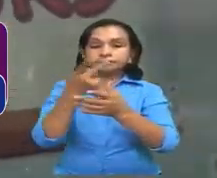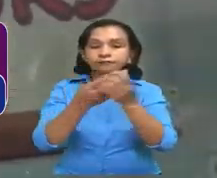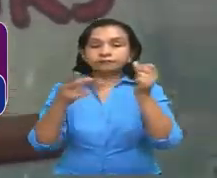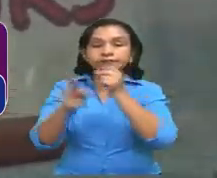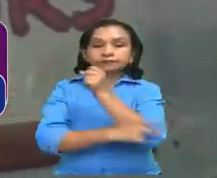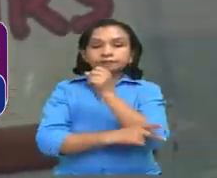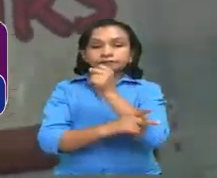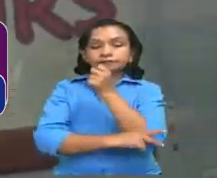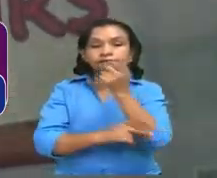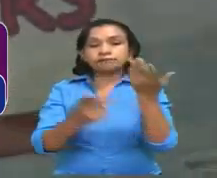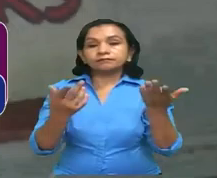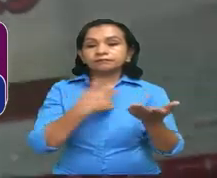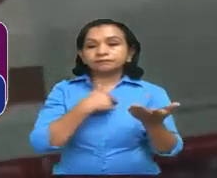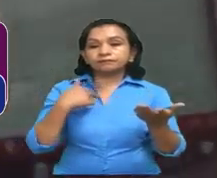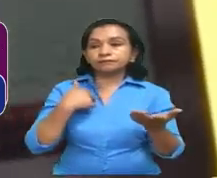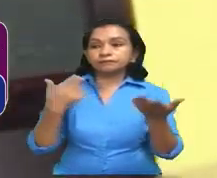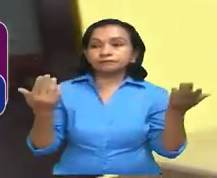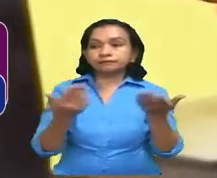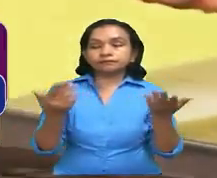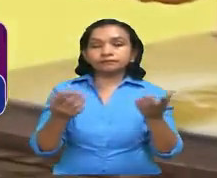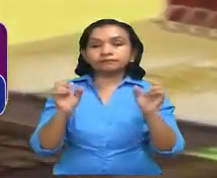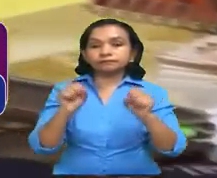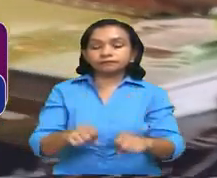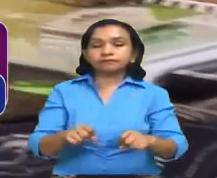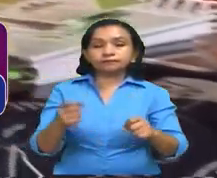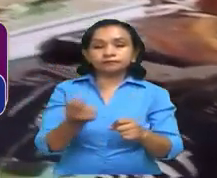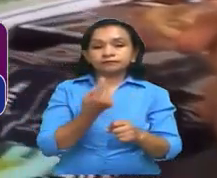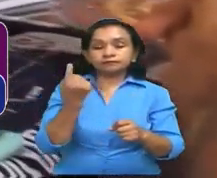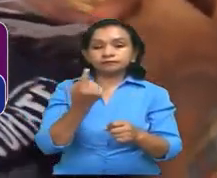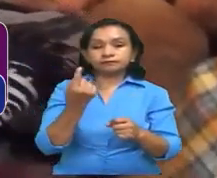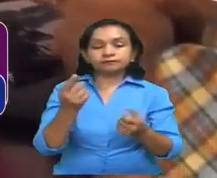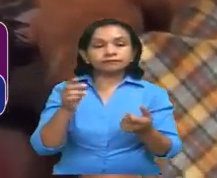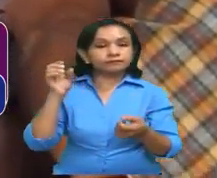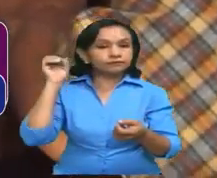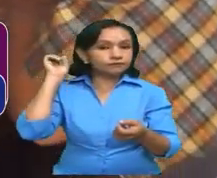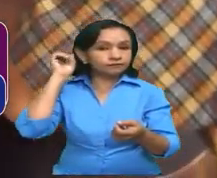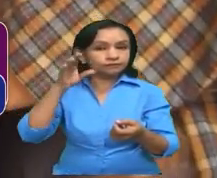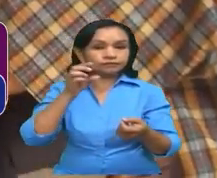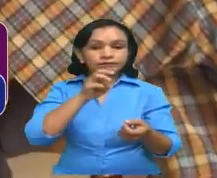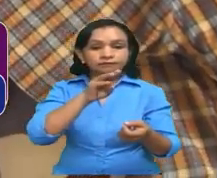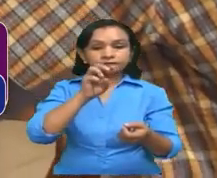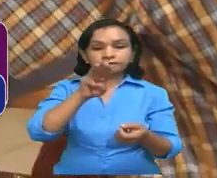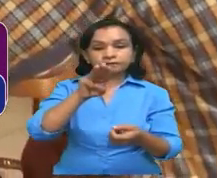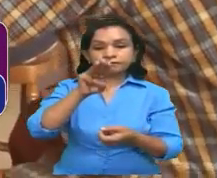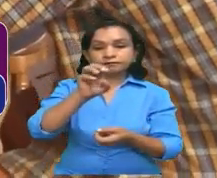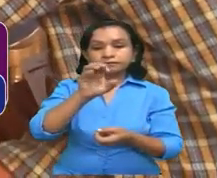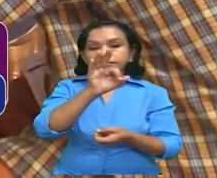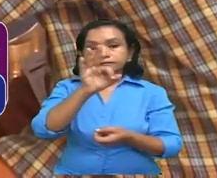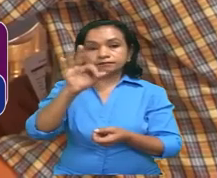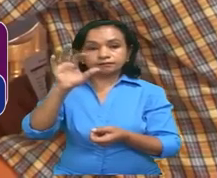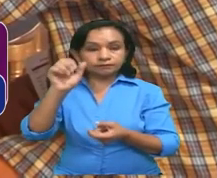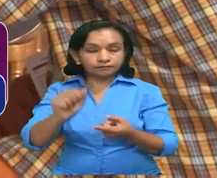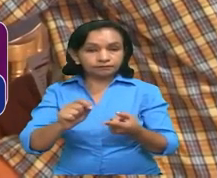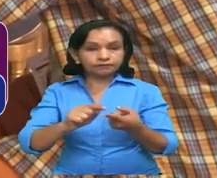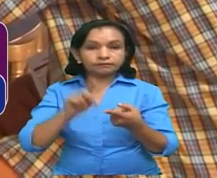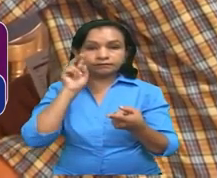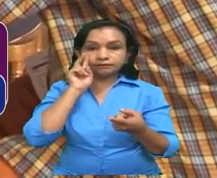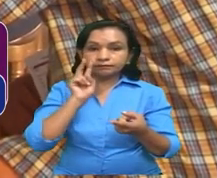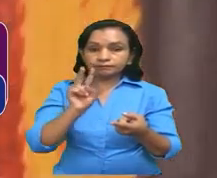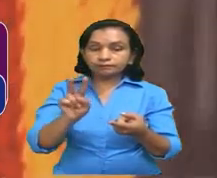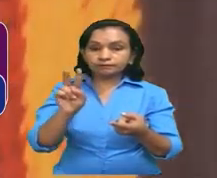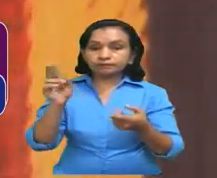apoyo de otras instituciones hermanas, por decir, la Cancillería nos ha apoyado también con el tema de la movilización de todos